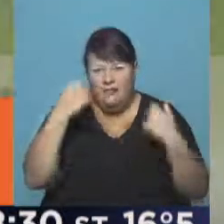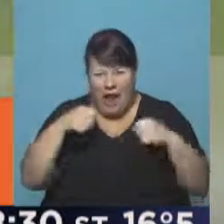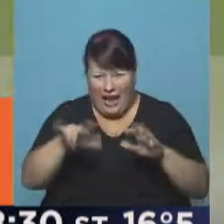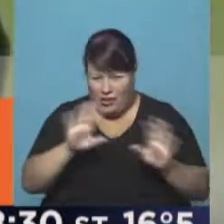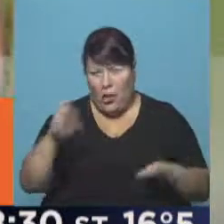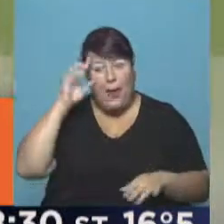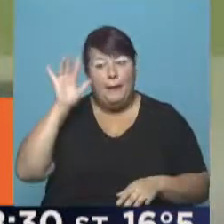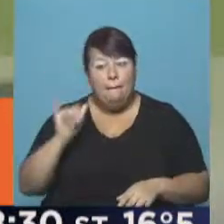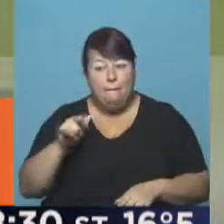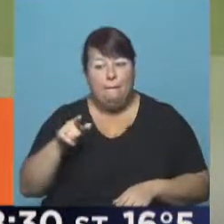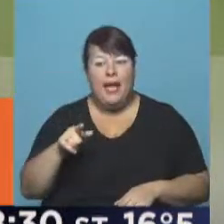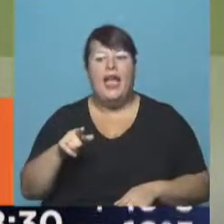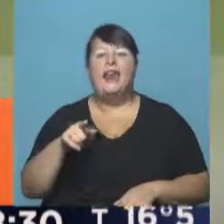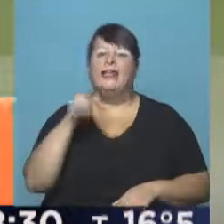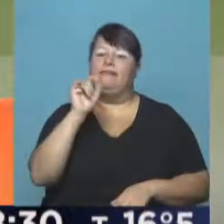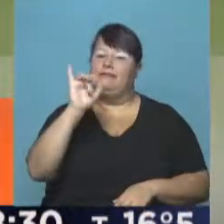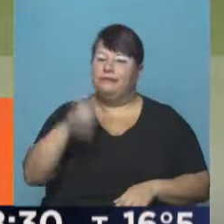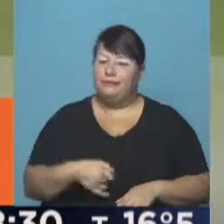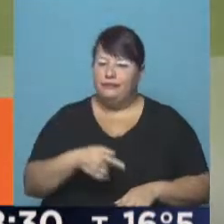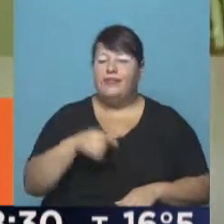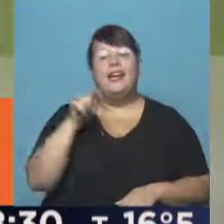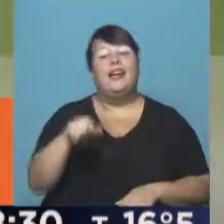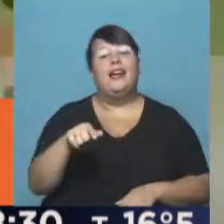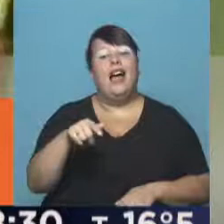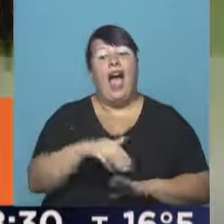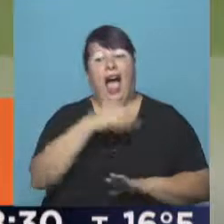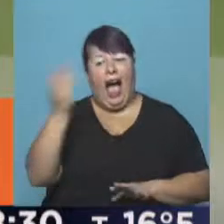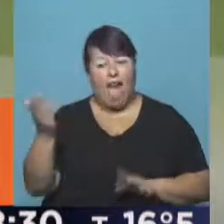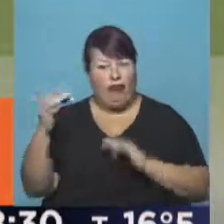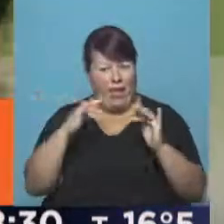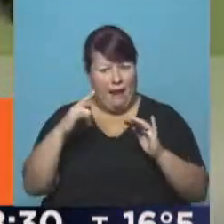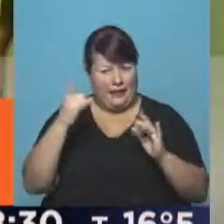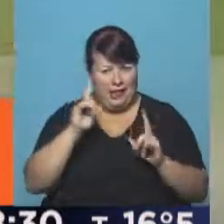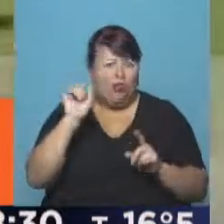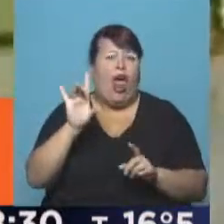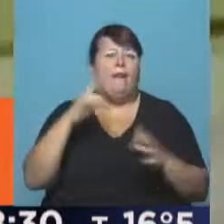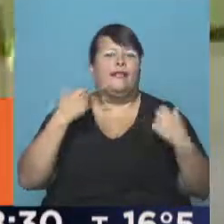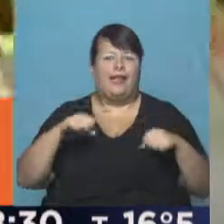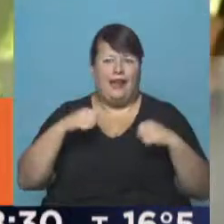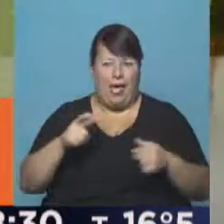práctica Pablo Pérez, y una de las suyas, en este caso fuera de los partidos oficiales.